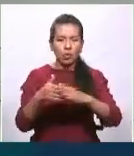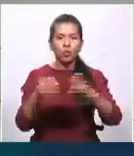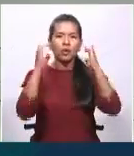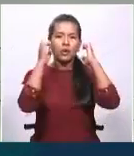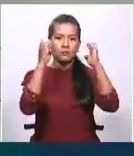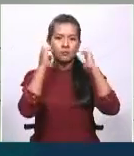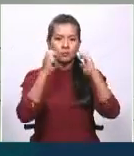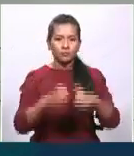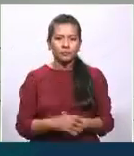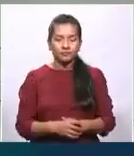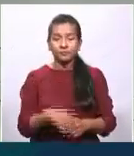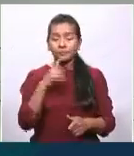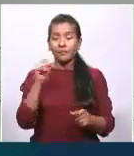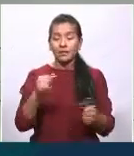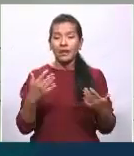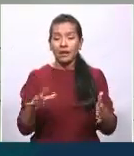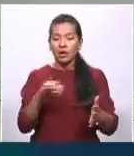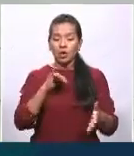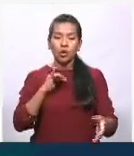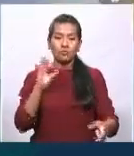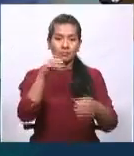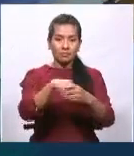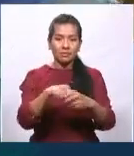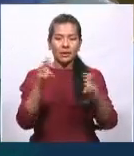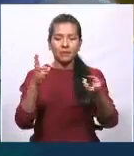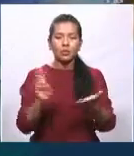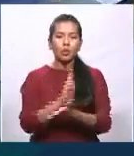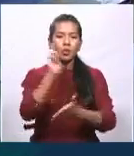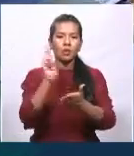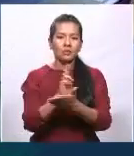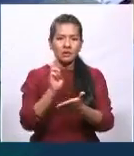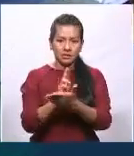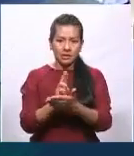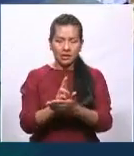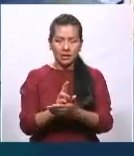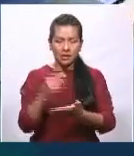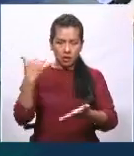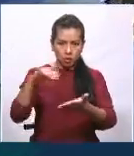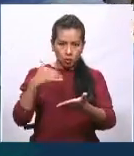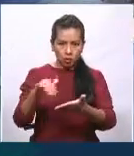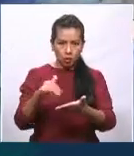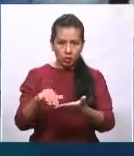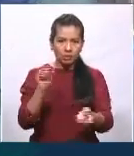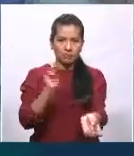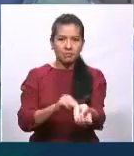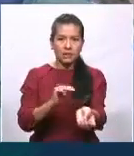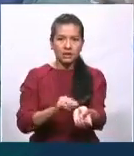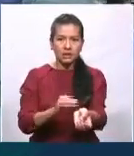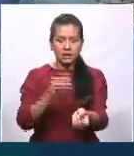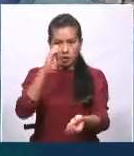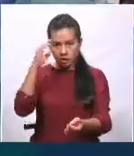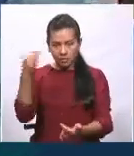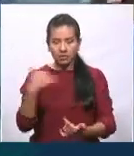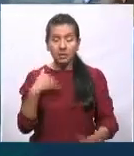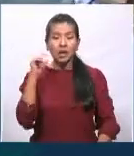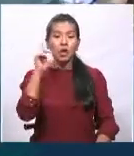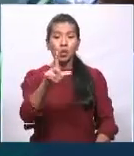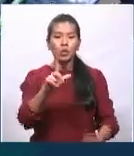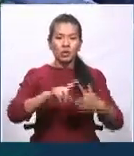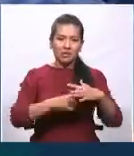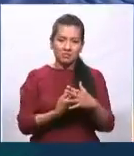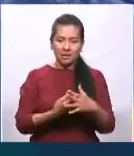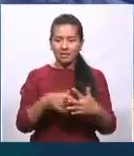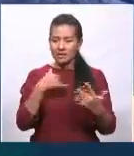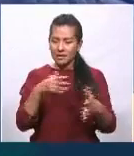Les comento que ya me inscribí a la Facultad de Medicina en Cochabamba, a la San Simón, entonces desde el lunes empiezan mis clases, o sea que